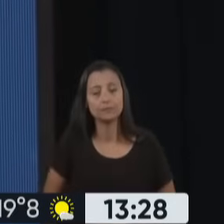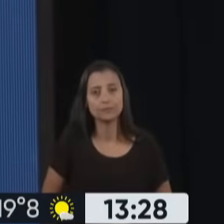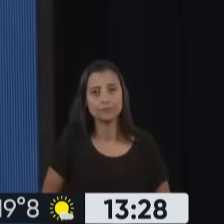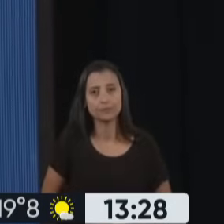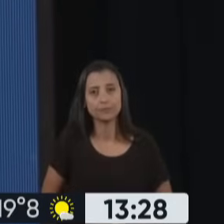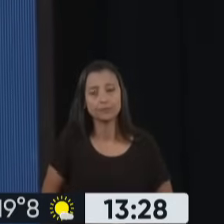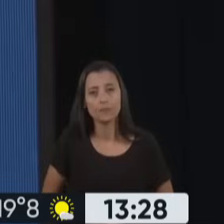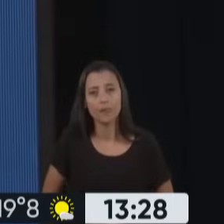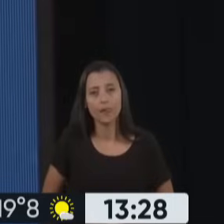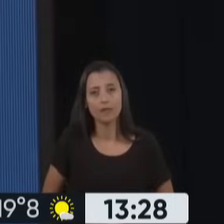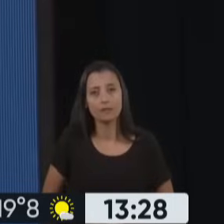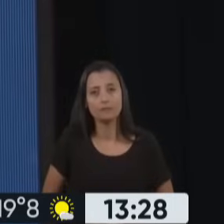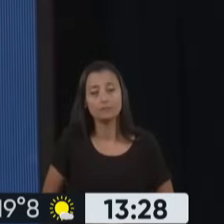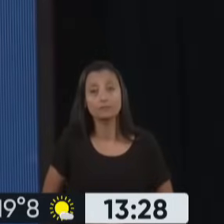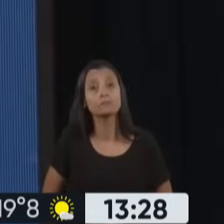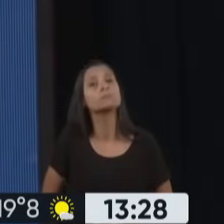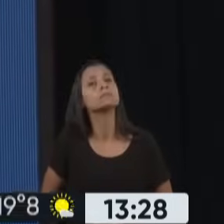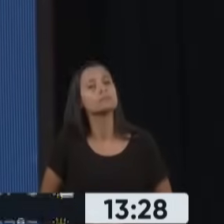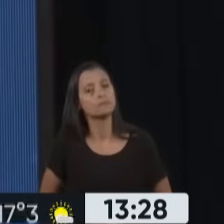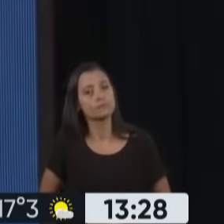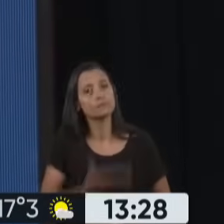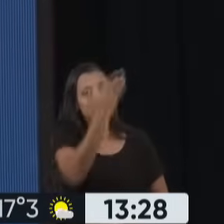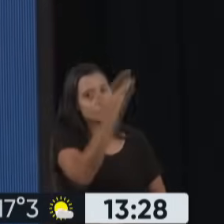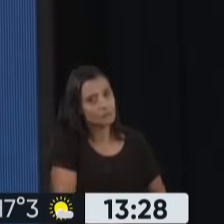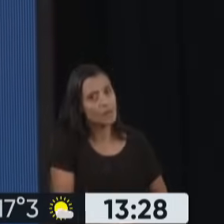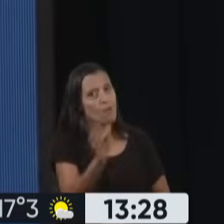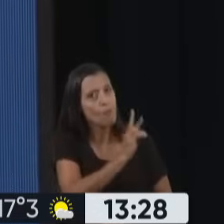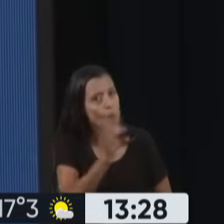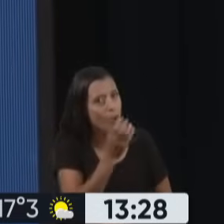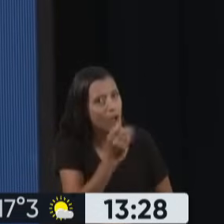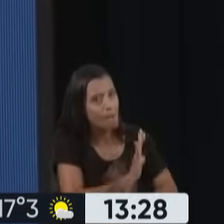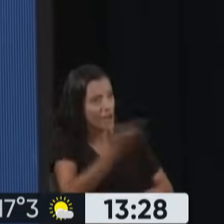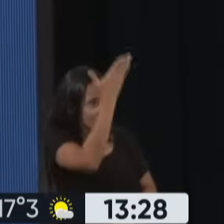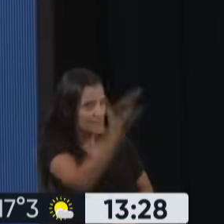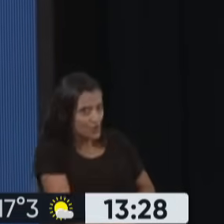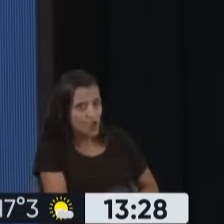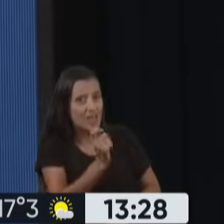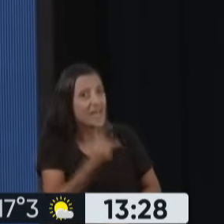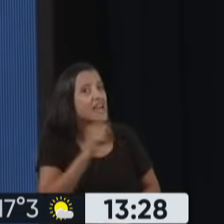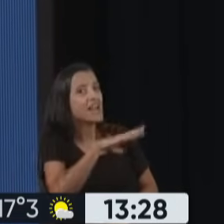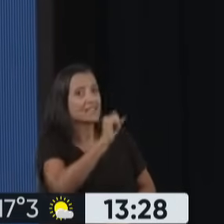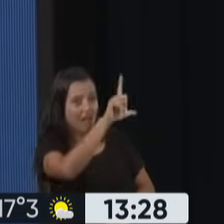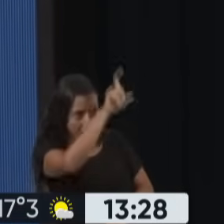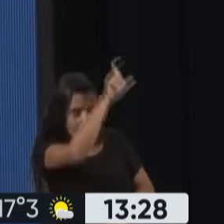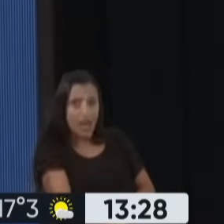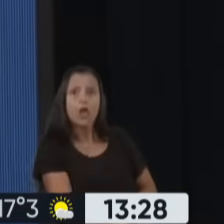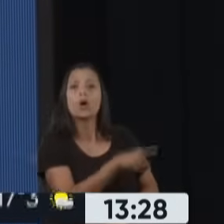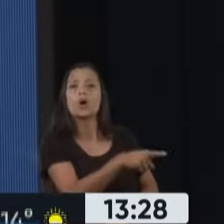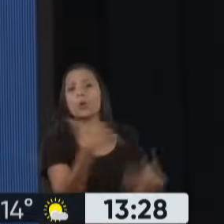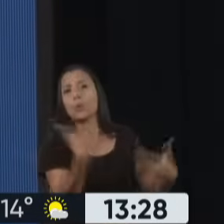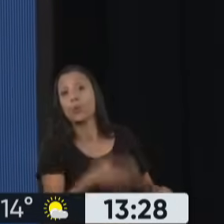a esa mujer brillante, extraordinaria, que es María Irarrázaval, que es el